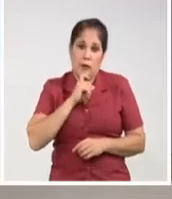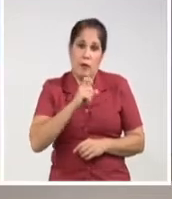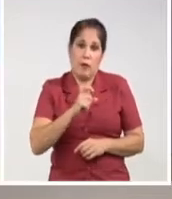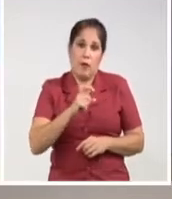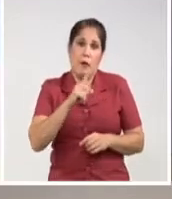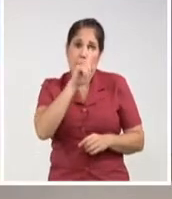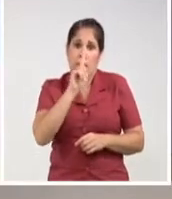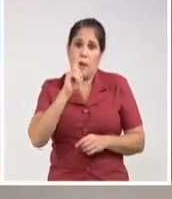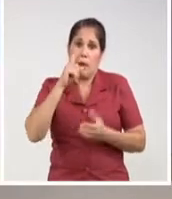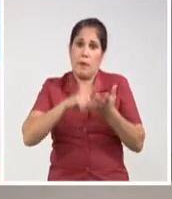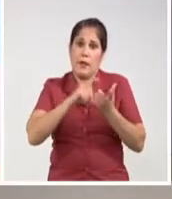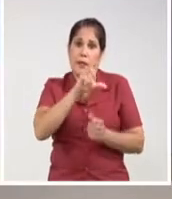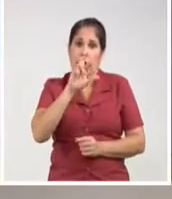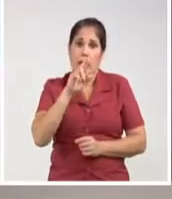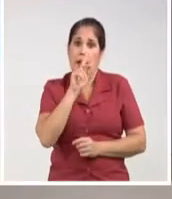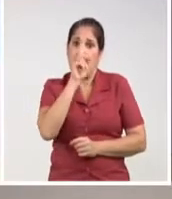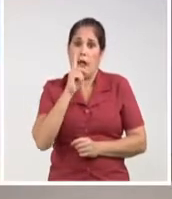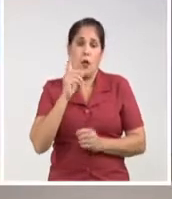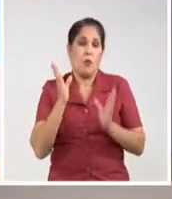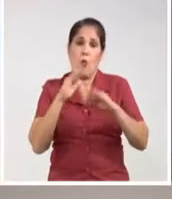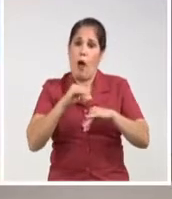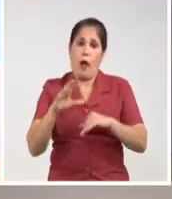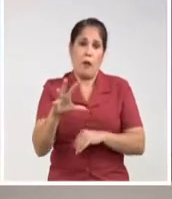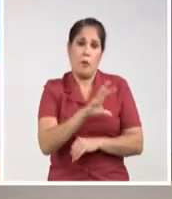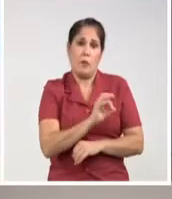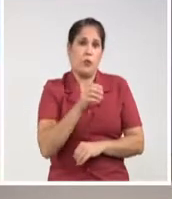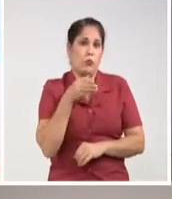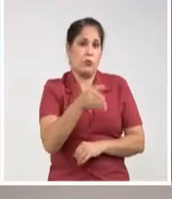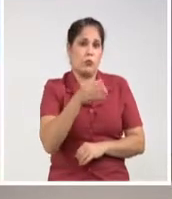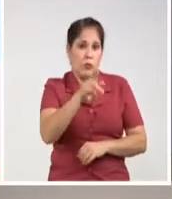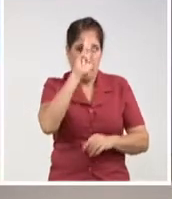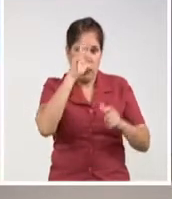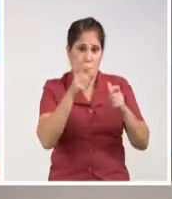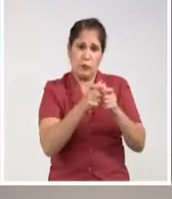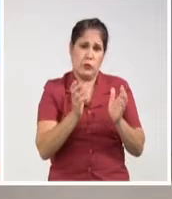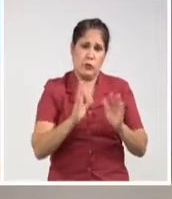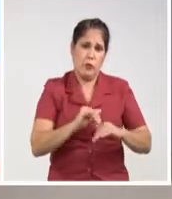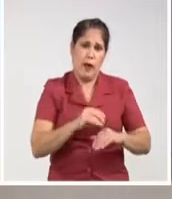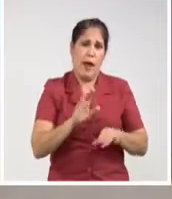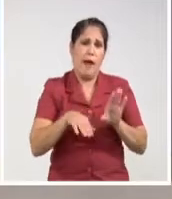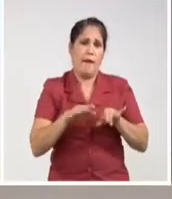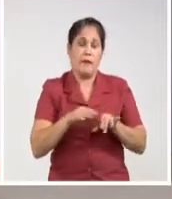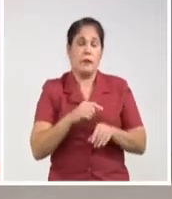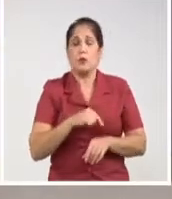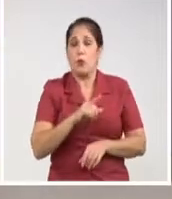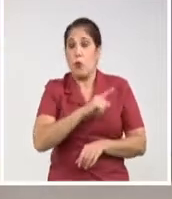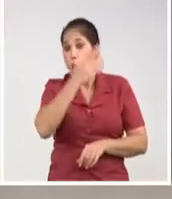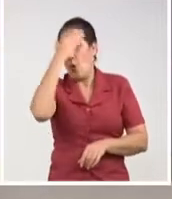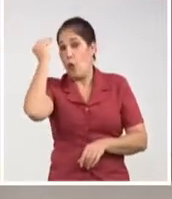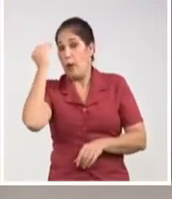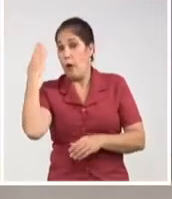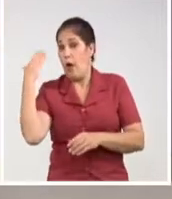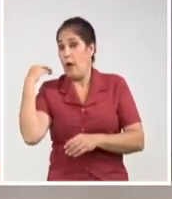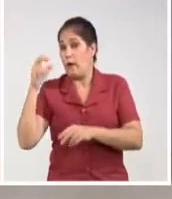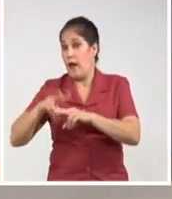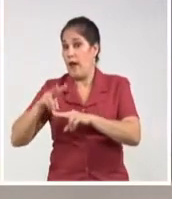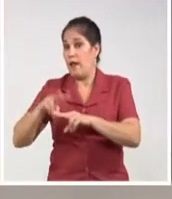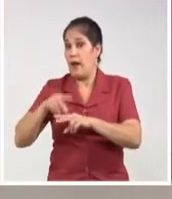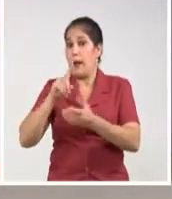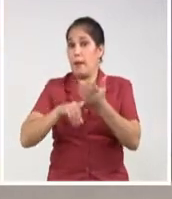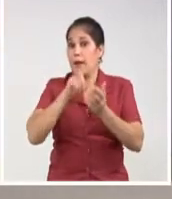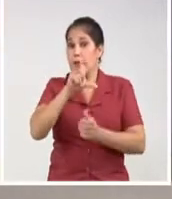con el funcionamiento de varios laboratorios de biología molecular en el país. Yo no olvido que días atrás en La Habana había